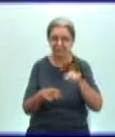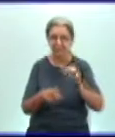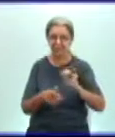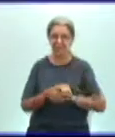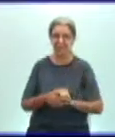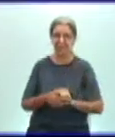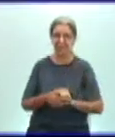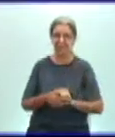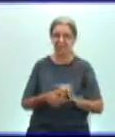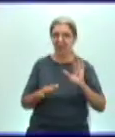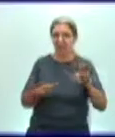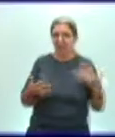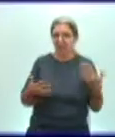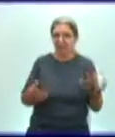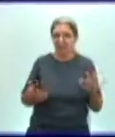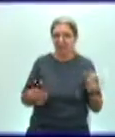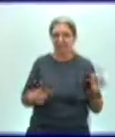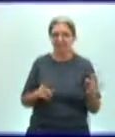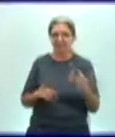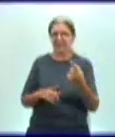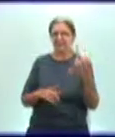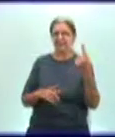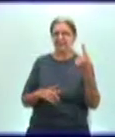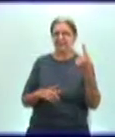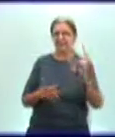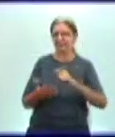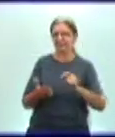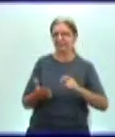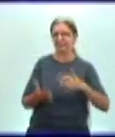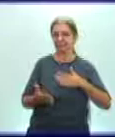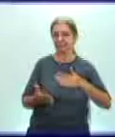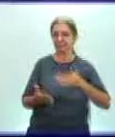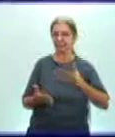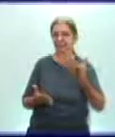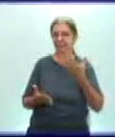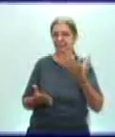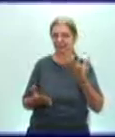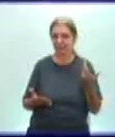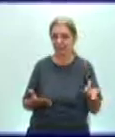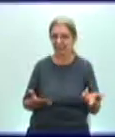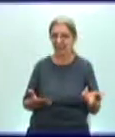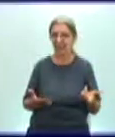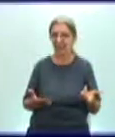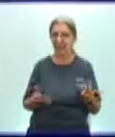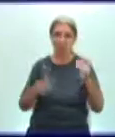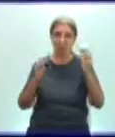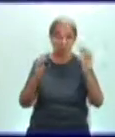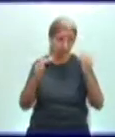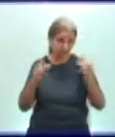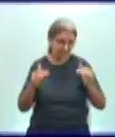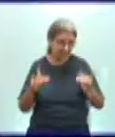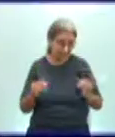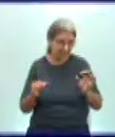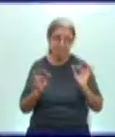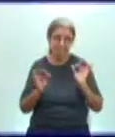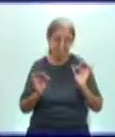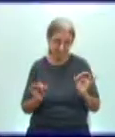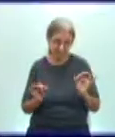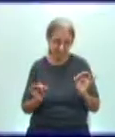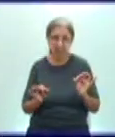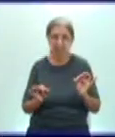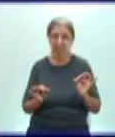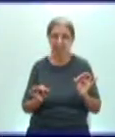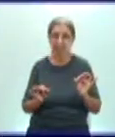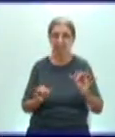que vamos a ver quiénes son los principales autores ahí. Los he puesto en orden, en el mismo orden en que aparece.